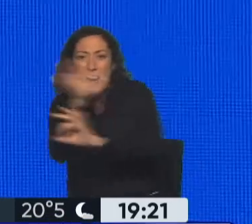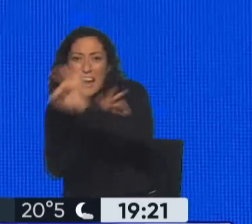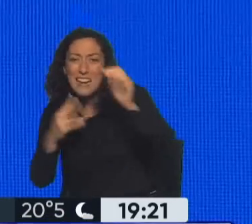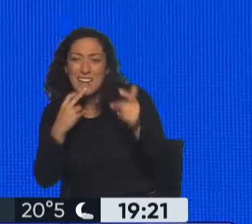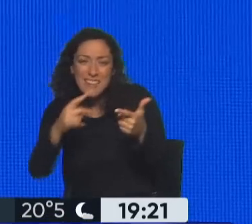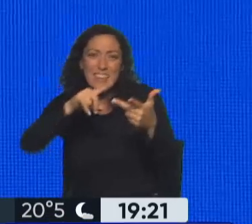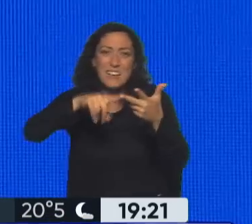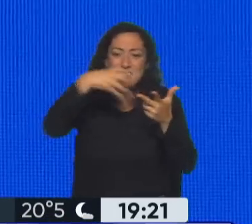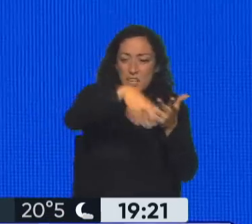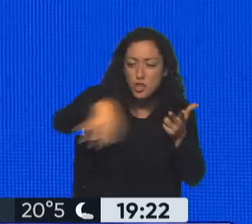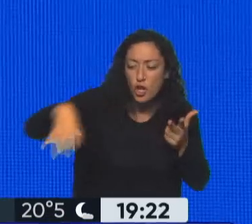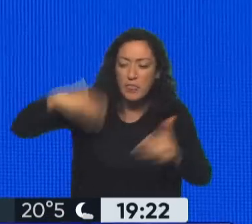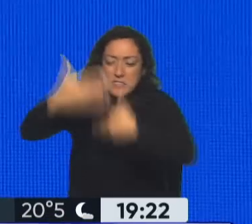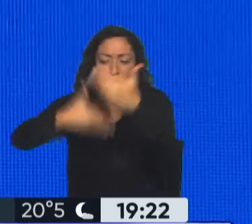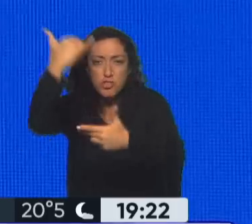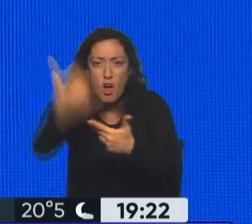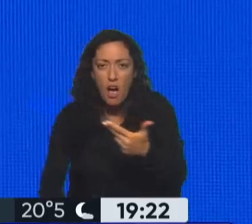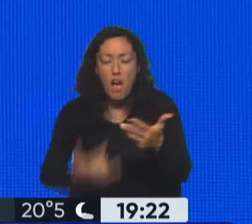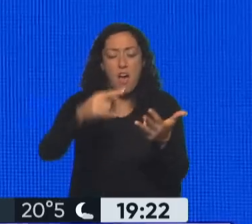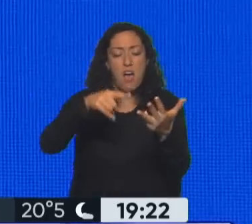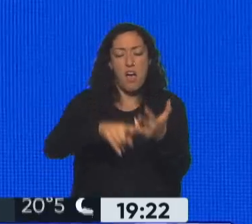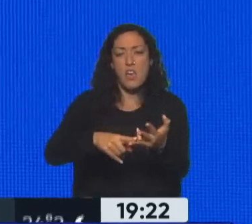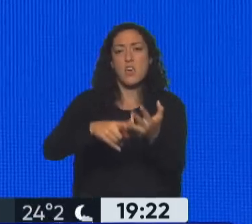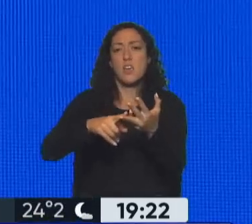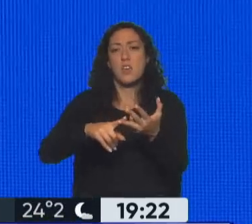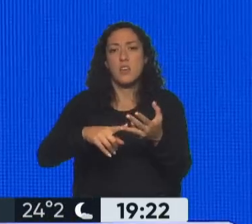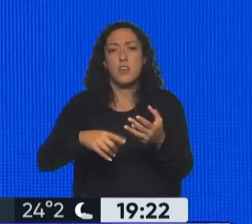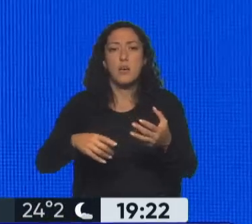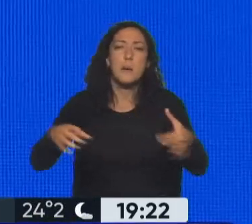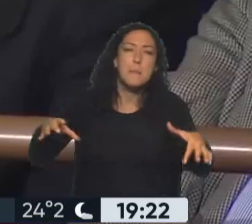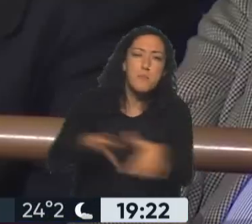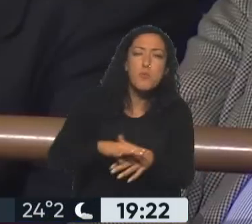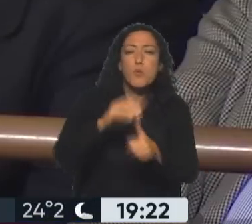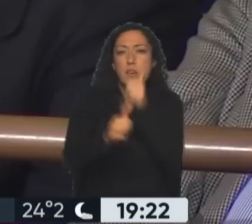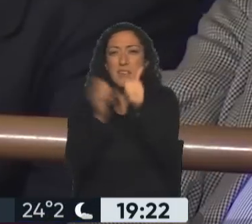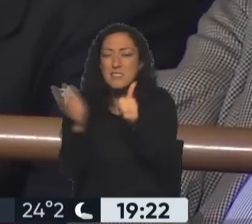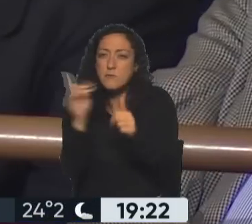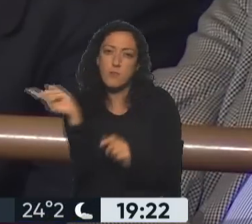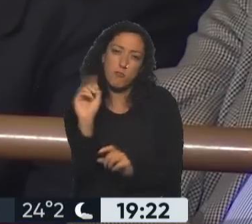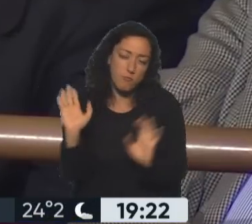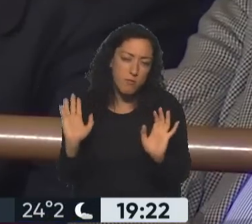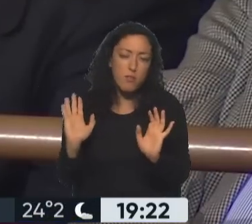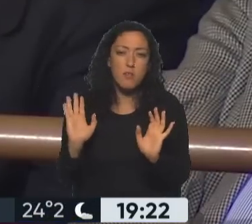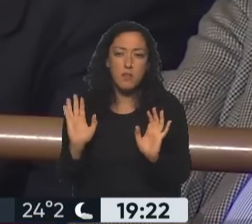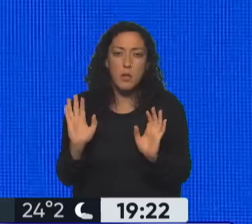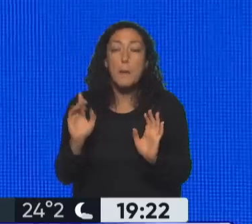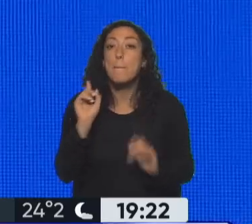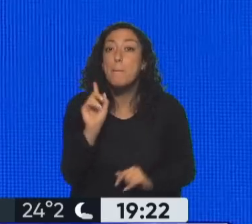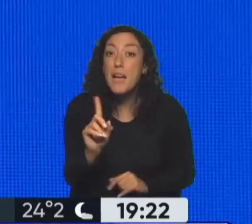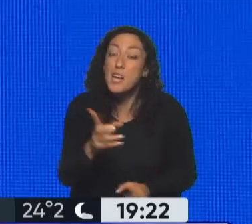sector desarrollado, con una integración por allí imperfecta en materia industrial.